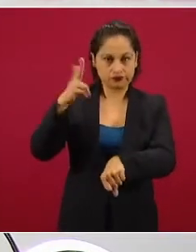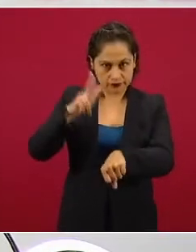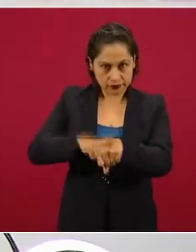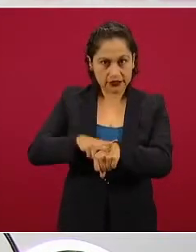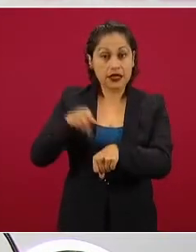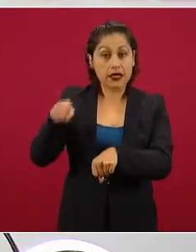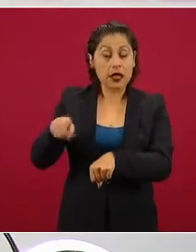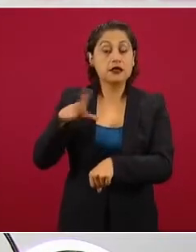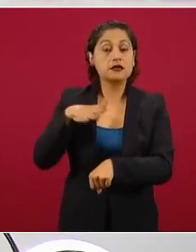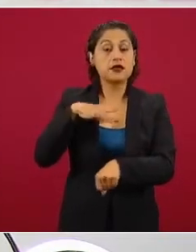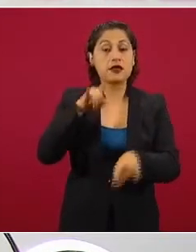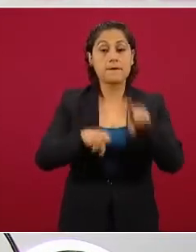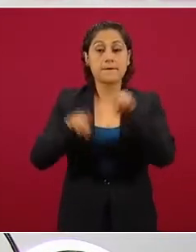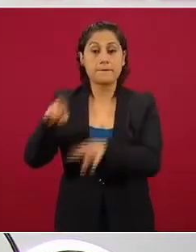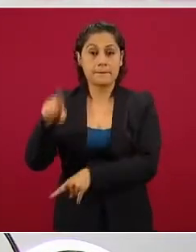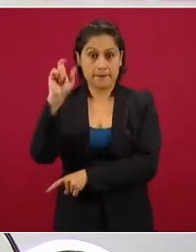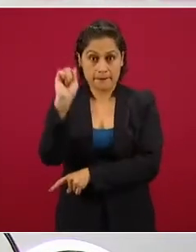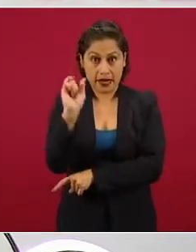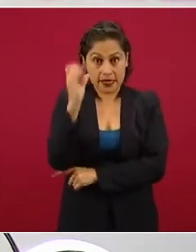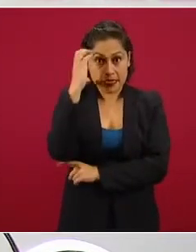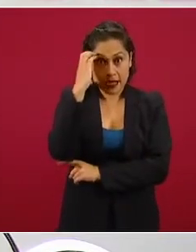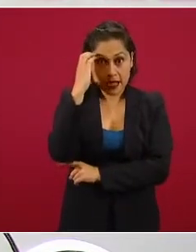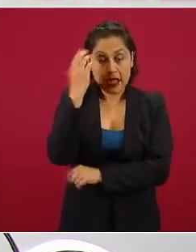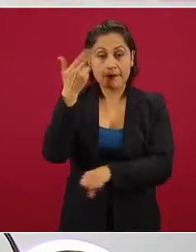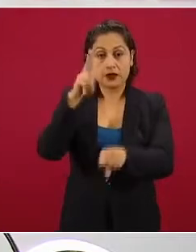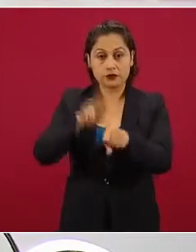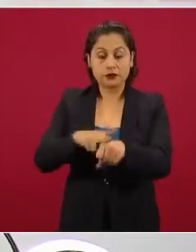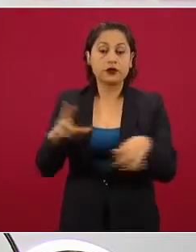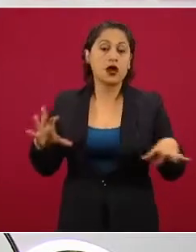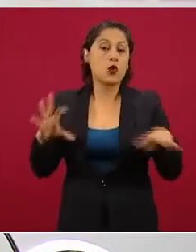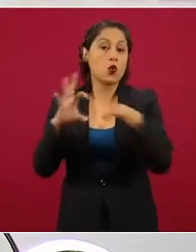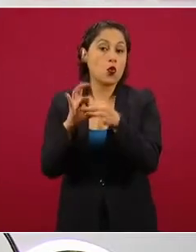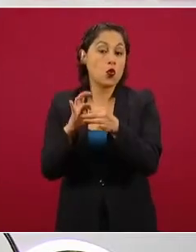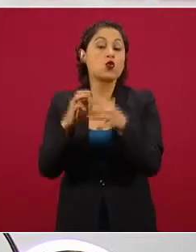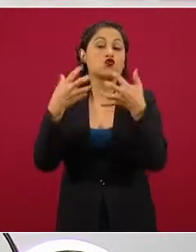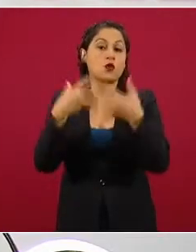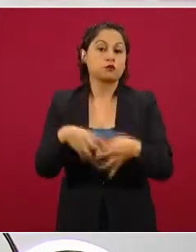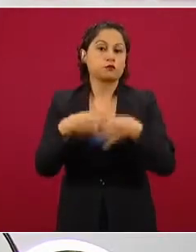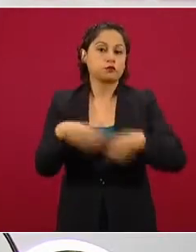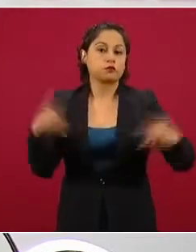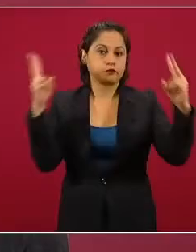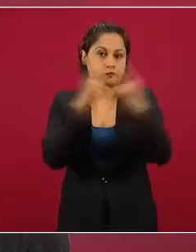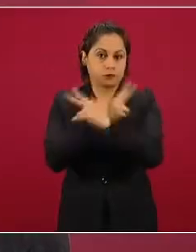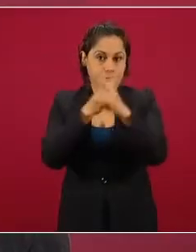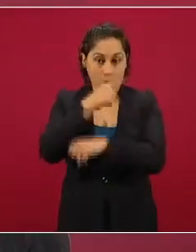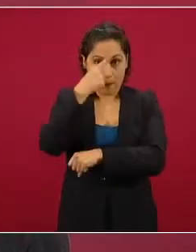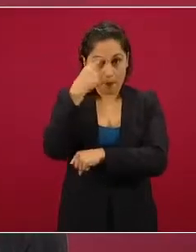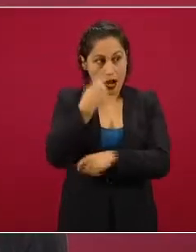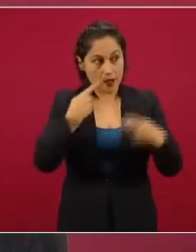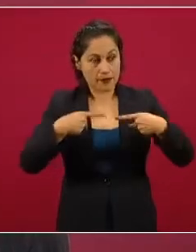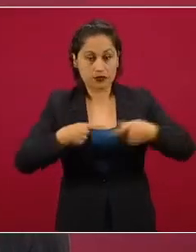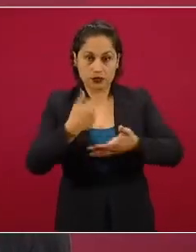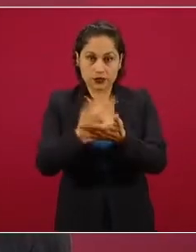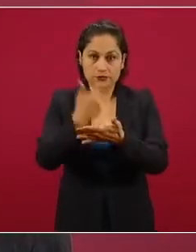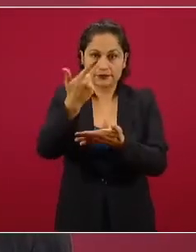tener 20 camas de hospitalización con ventilador, es decir, camas para cuidados intensivos. Por